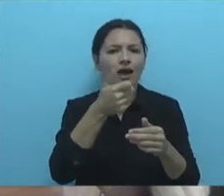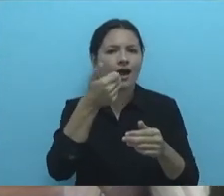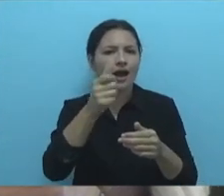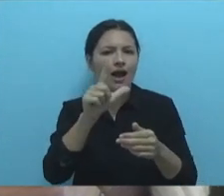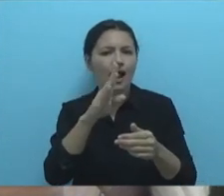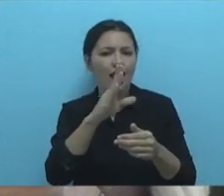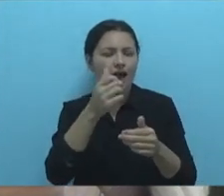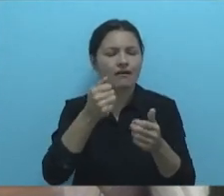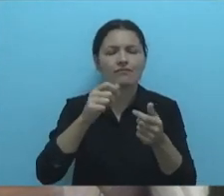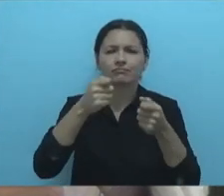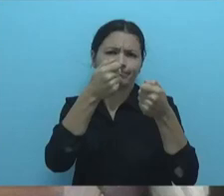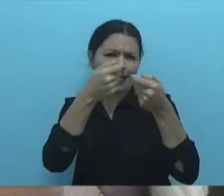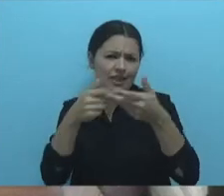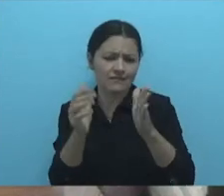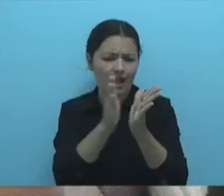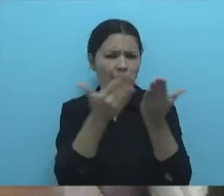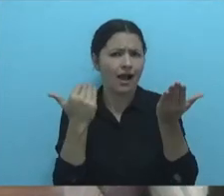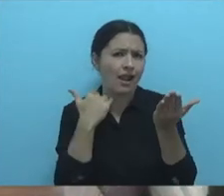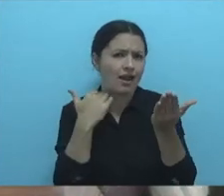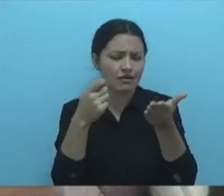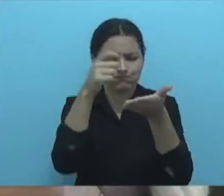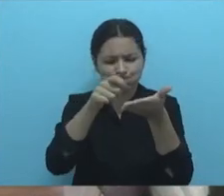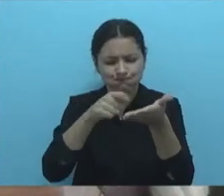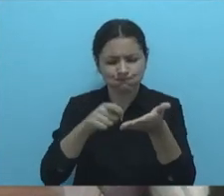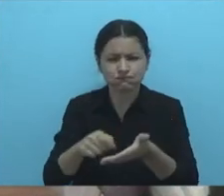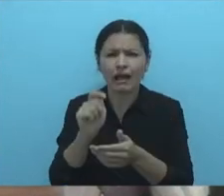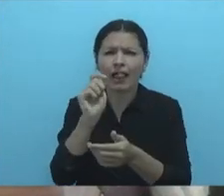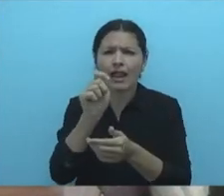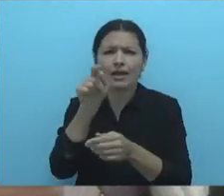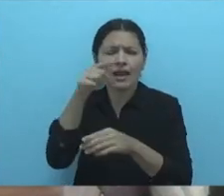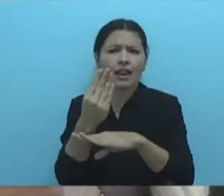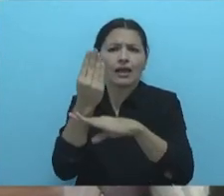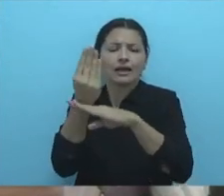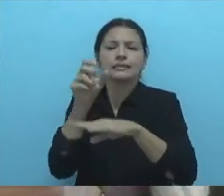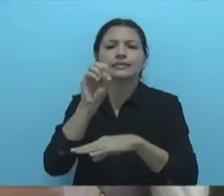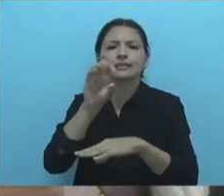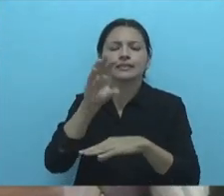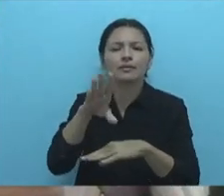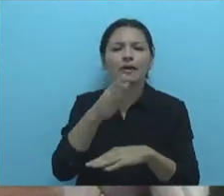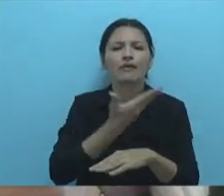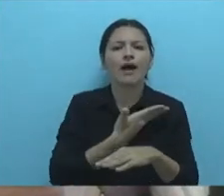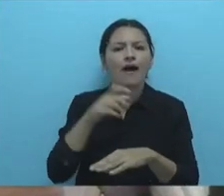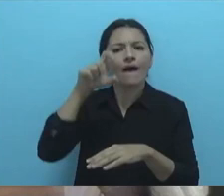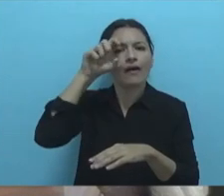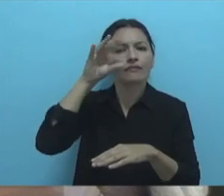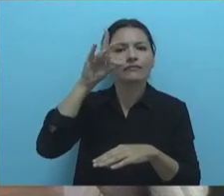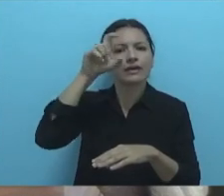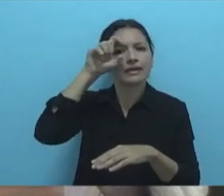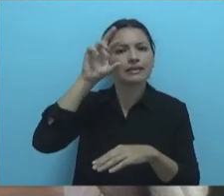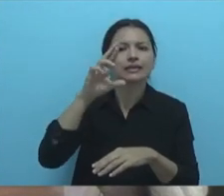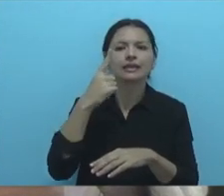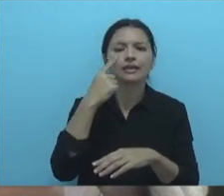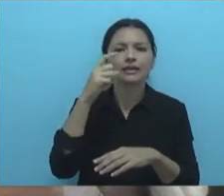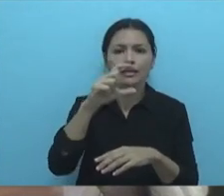García Lorca Federico García Lorca fue asesinado por la homofobia y el franquismo